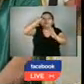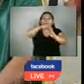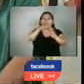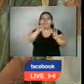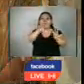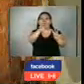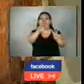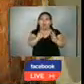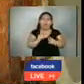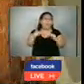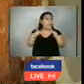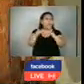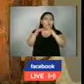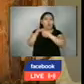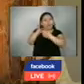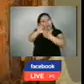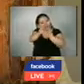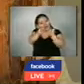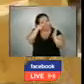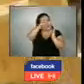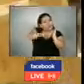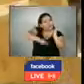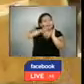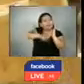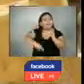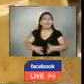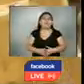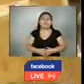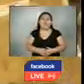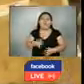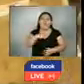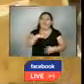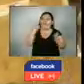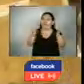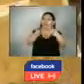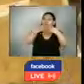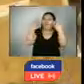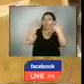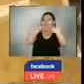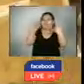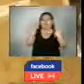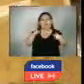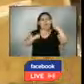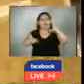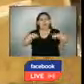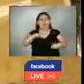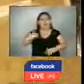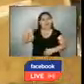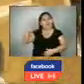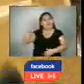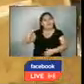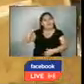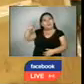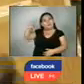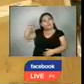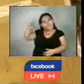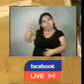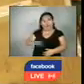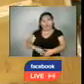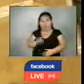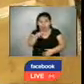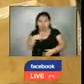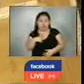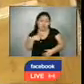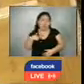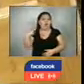mirra, como manda la tradición cristiana. Para mí es una felicidad representar a Gaspar. ¿Hoy es Gaspar usted? Sí,